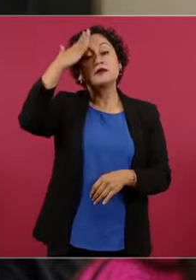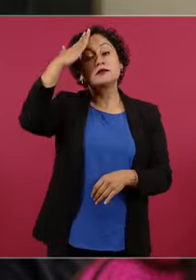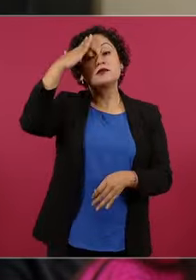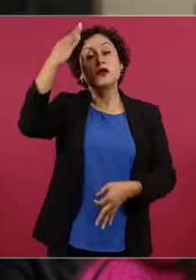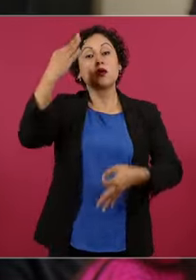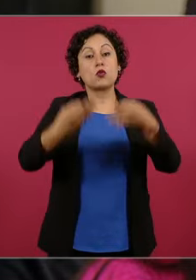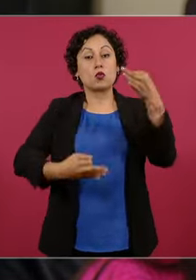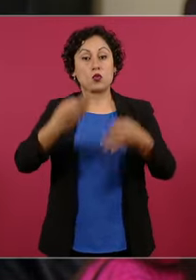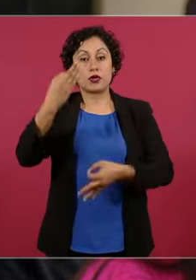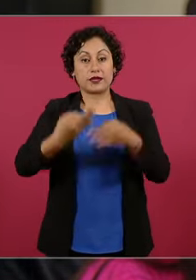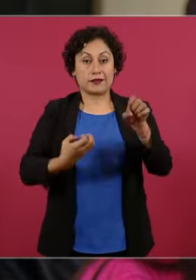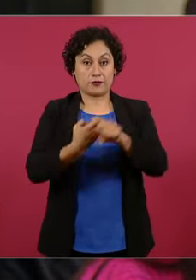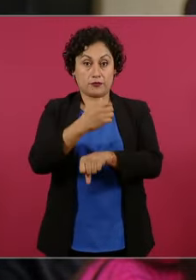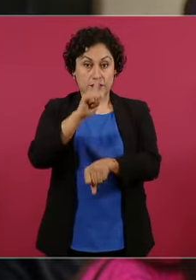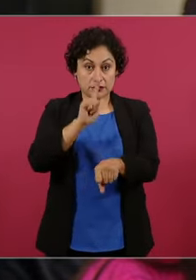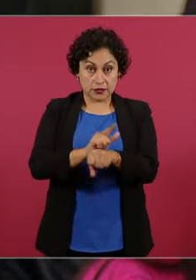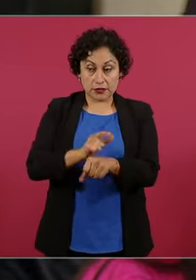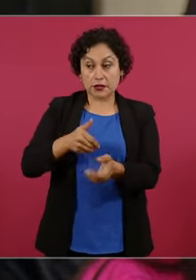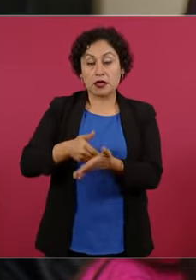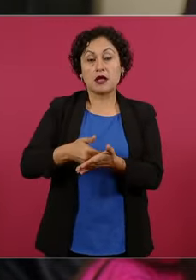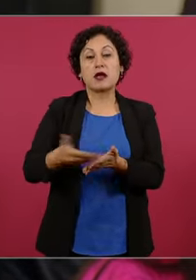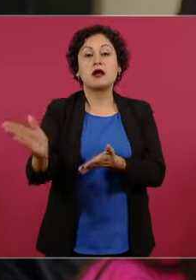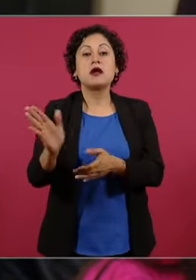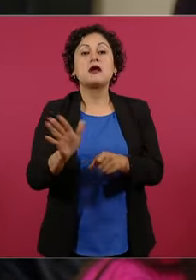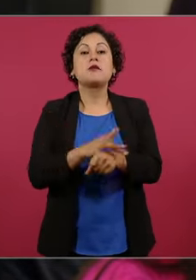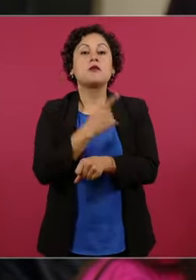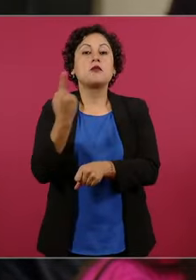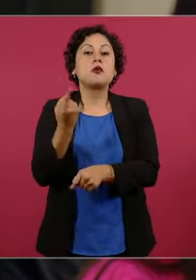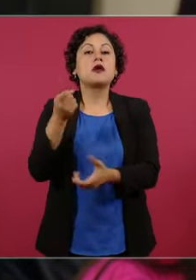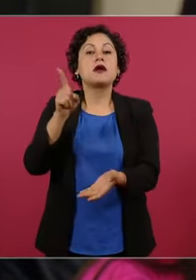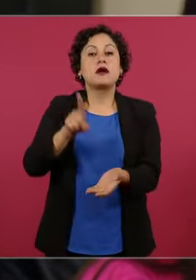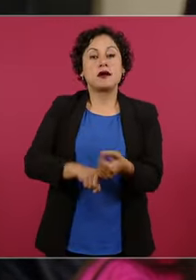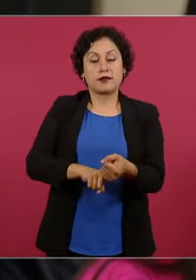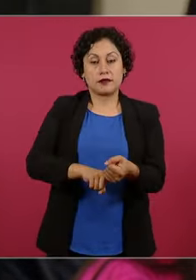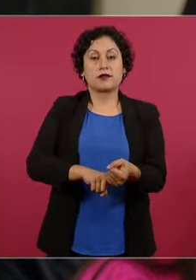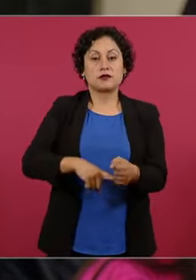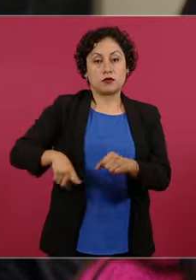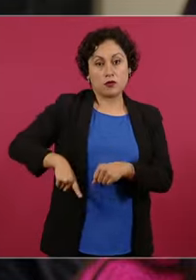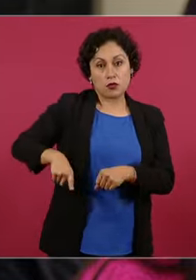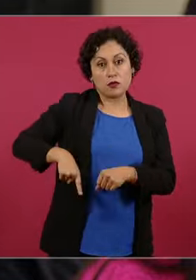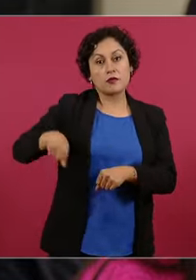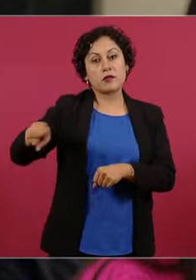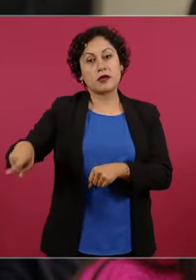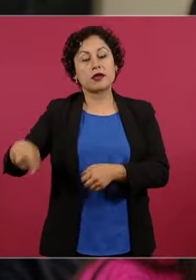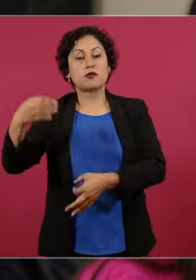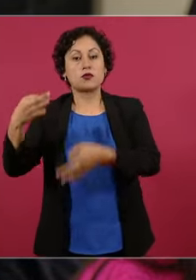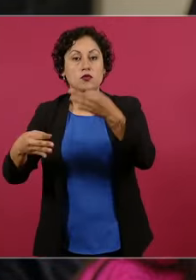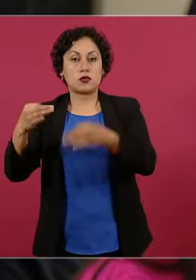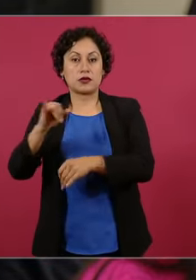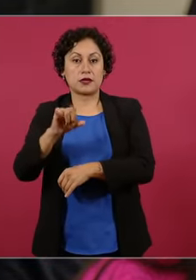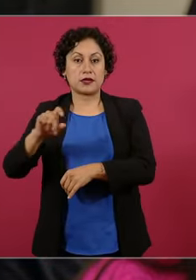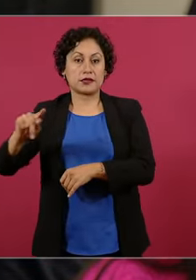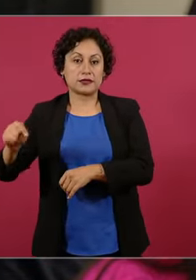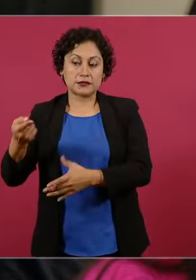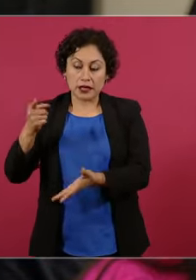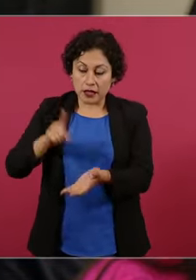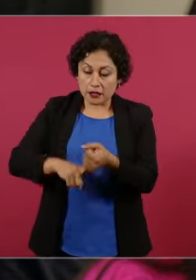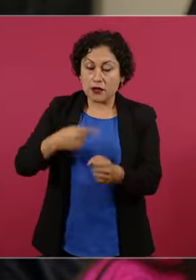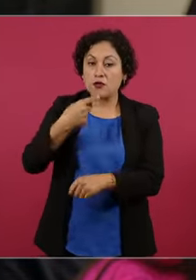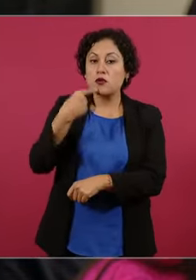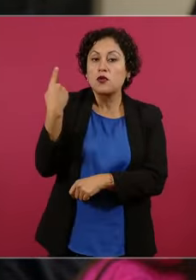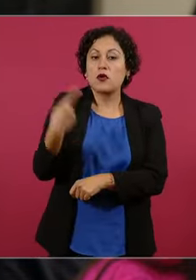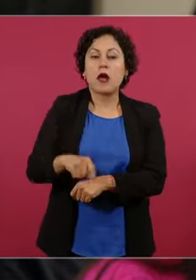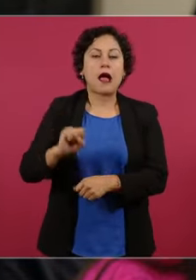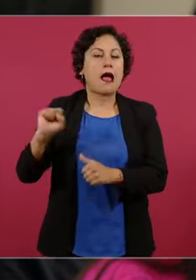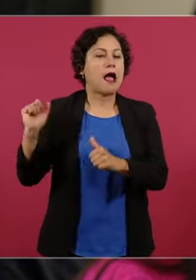estatal porque hay acusaciones mutuas entre la delegación y el jurídico de acoso sexual. Hay acusaciones de que